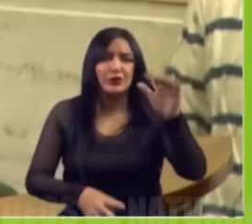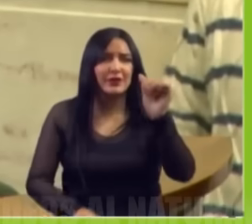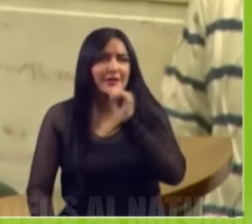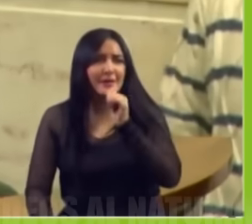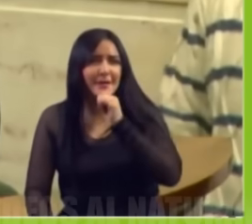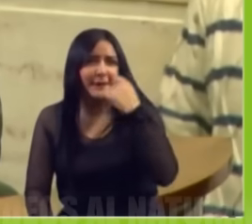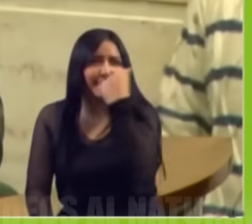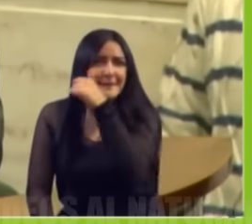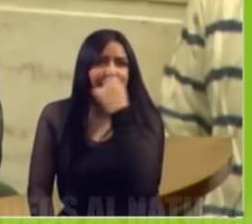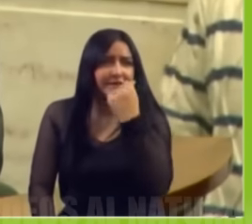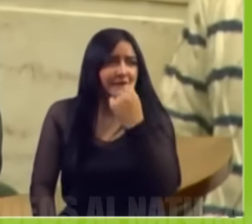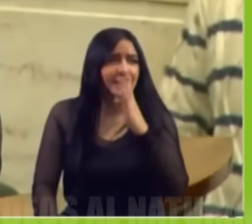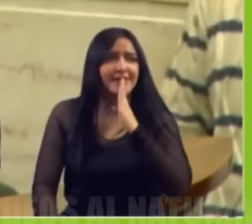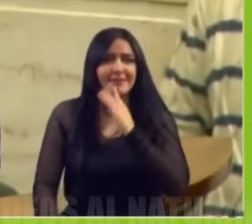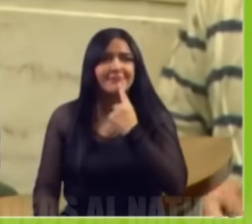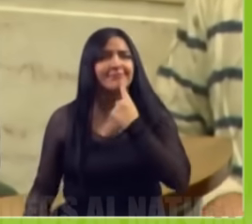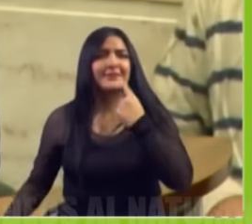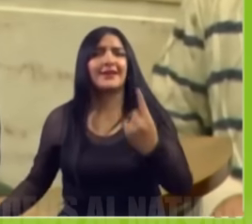que lo diga,